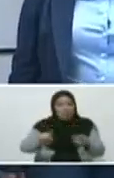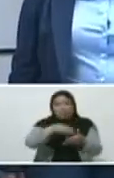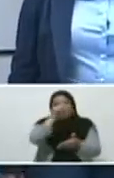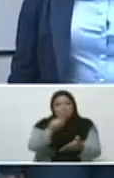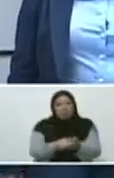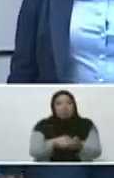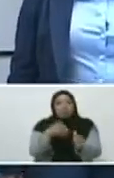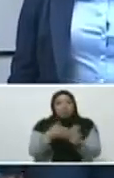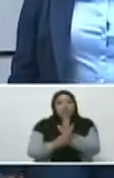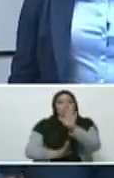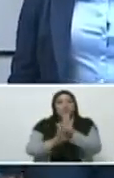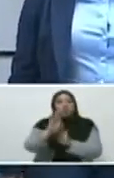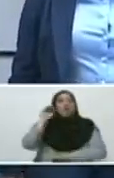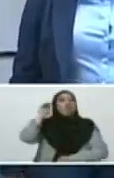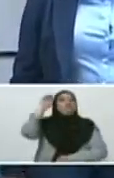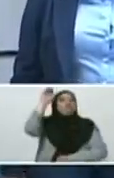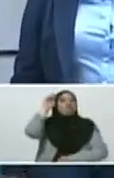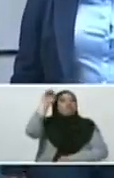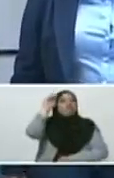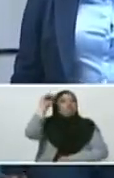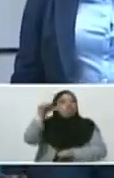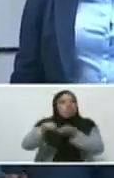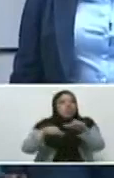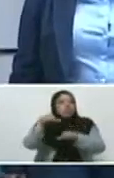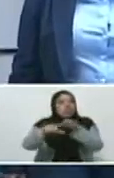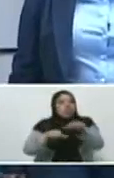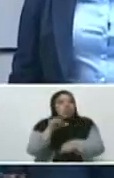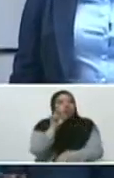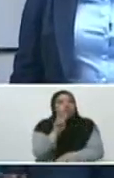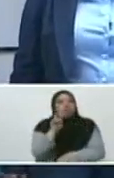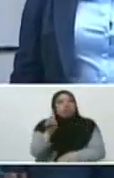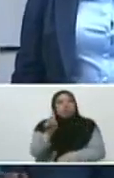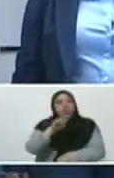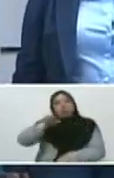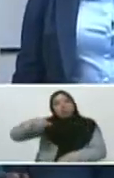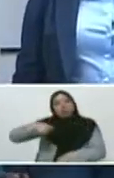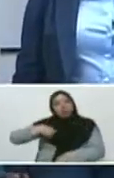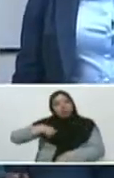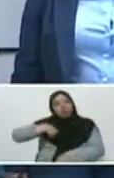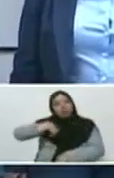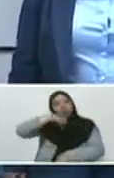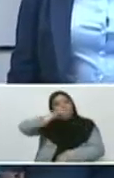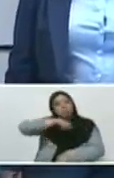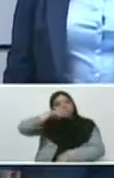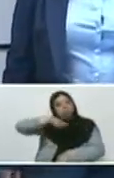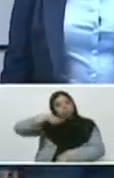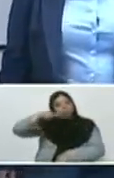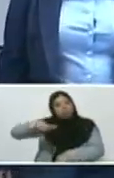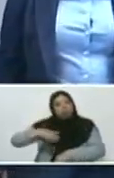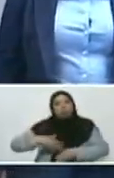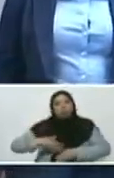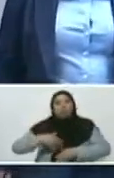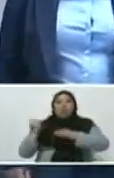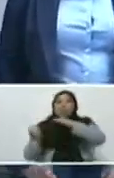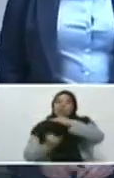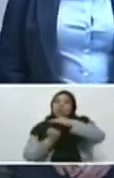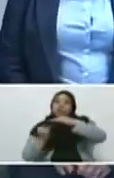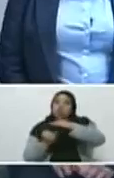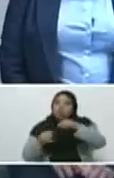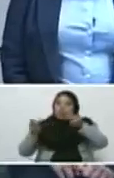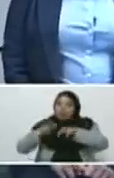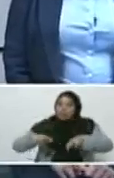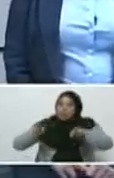que va a ser el devenir del siglo XXI y de la humanidad. La ciencia y la tecnología. Estoy aquí en el Instituto Venezolano de